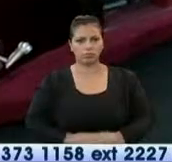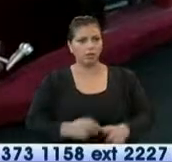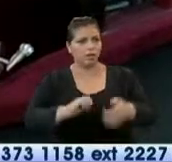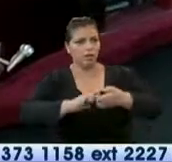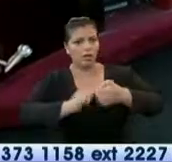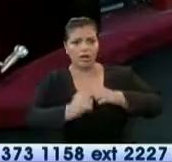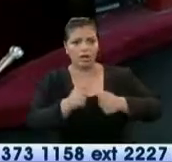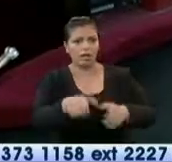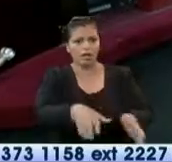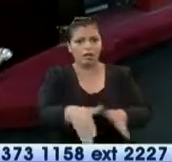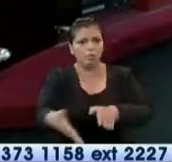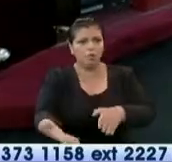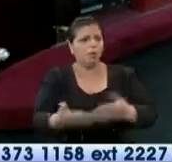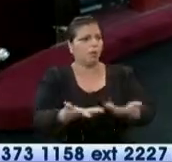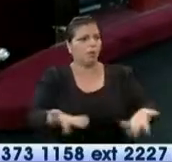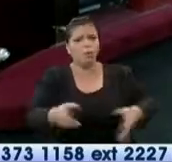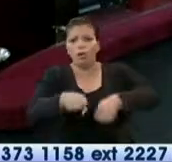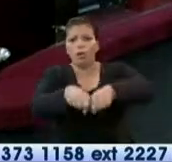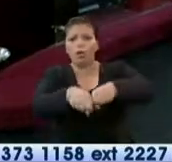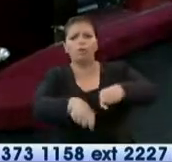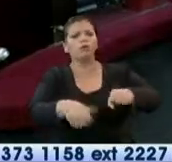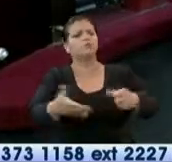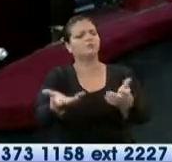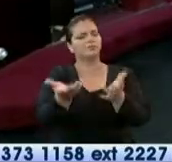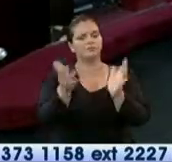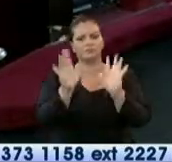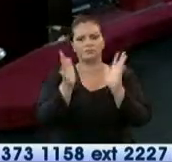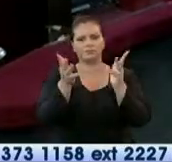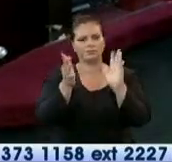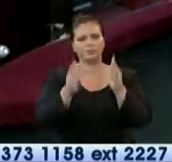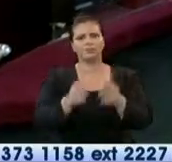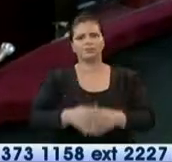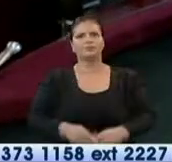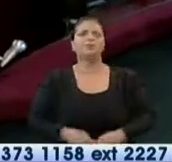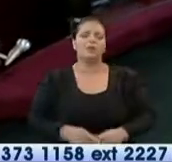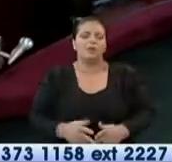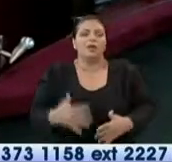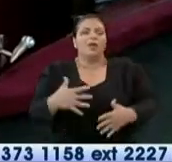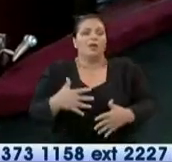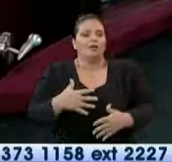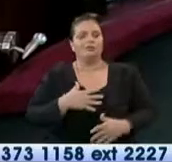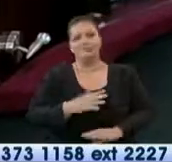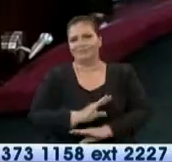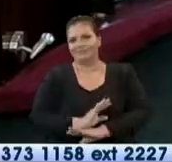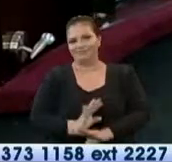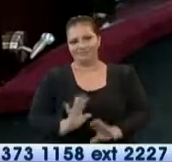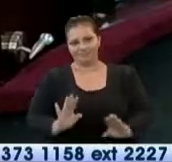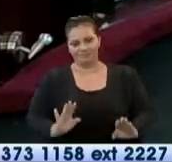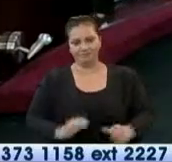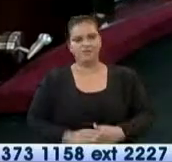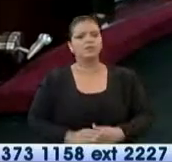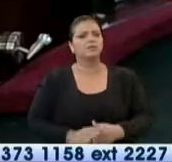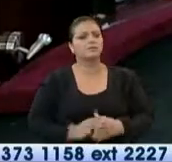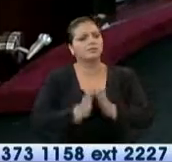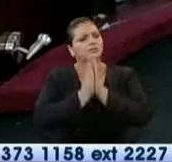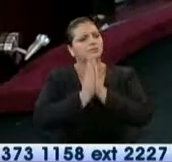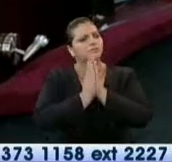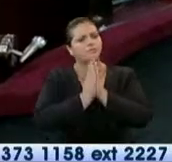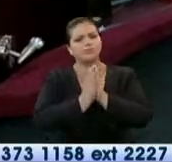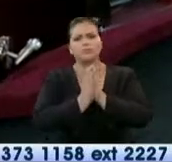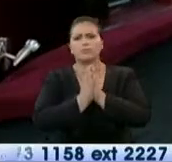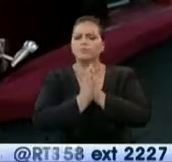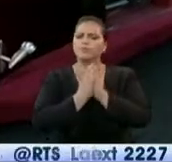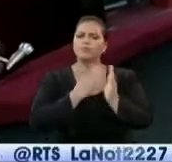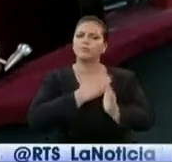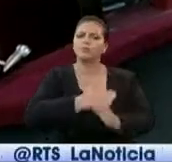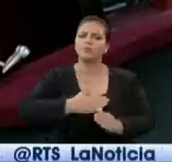materiales siquiera. Más allá del susto. Más allá del susto que todos hemos vivido. Entonces, lo que sí se ruega es calma y tranquilidad. Y otra cosa que